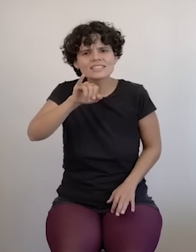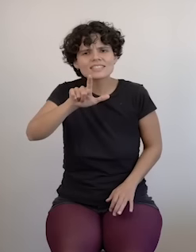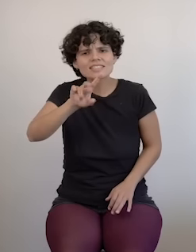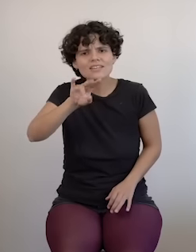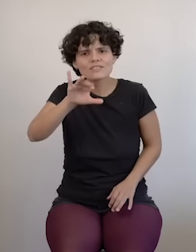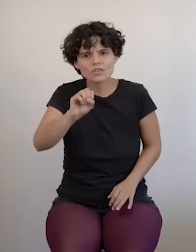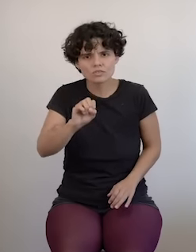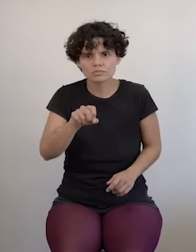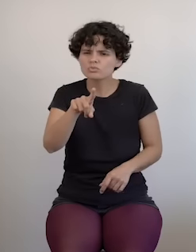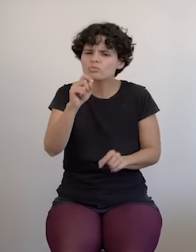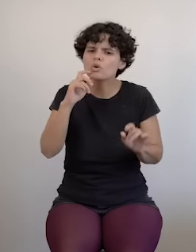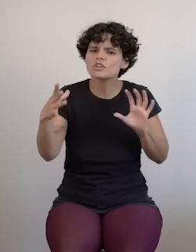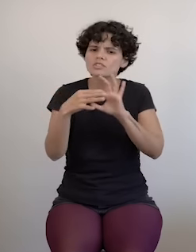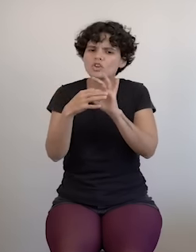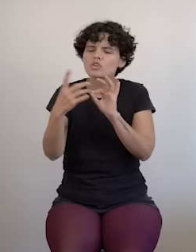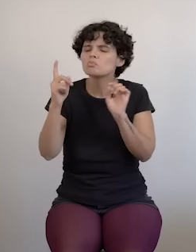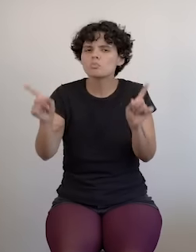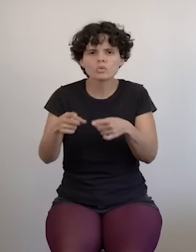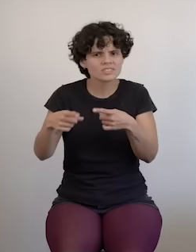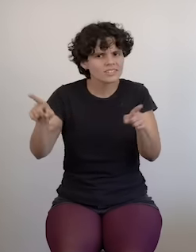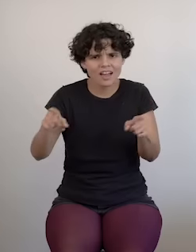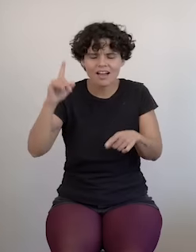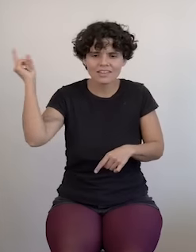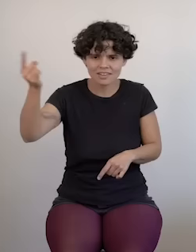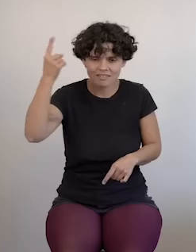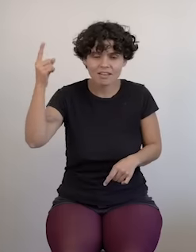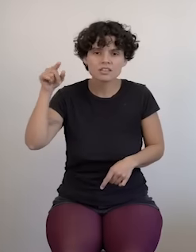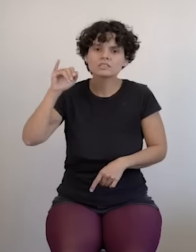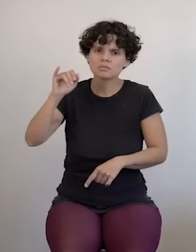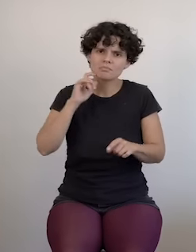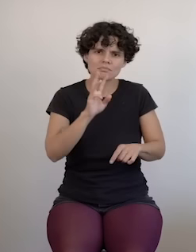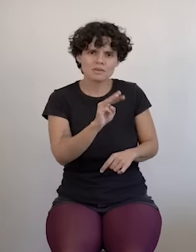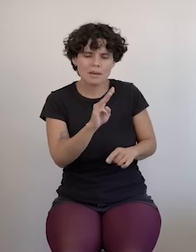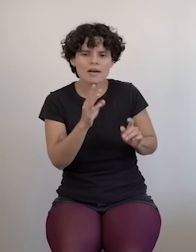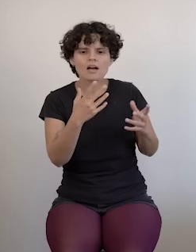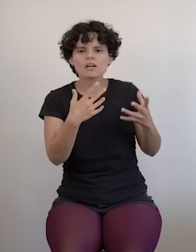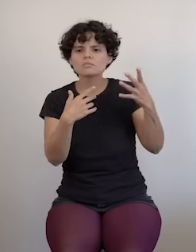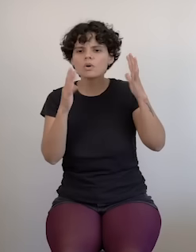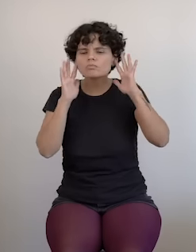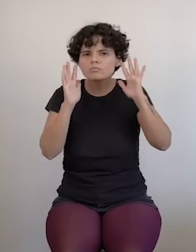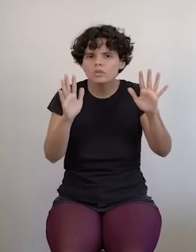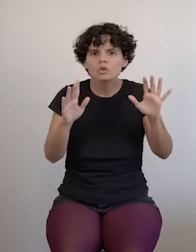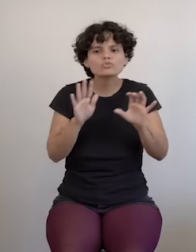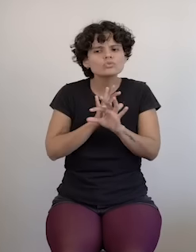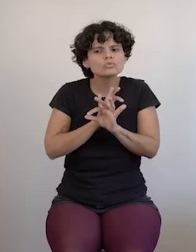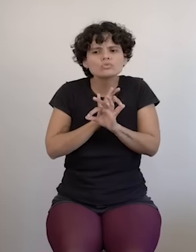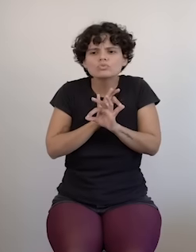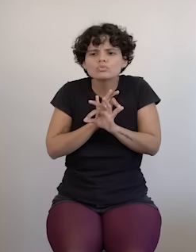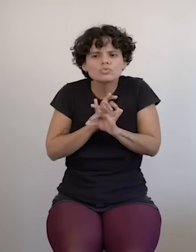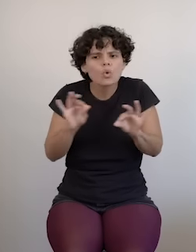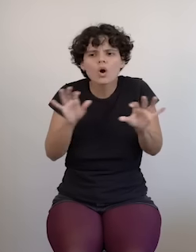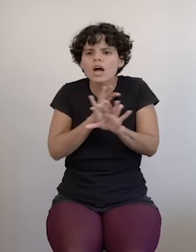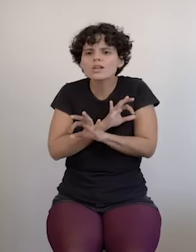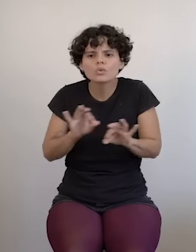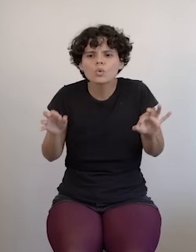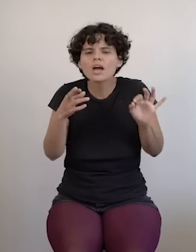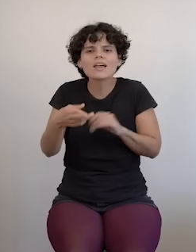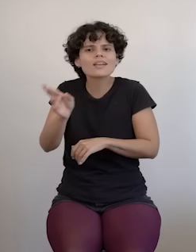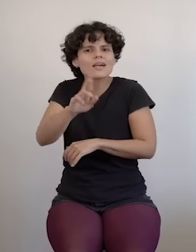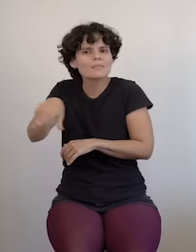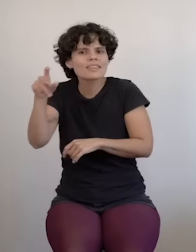que tus conexiones con la música en general. Había unas canciones que escuchaba mi mamá que yo me daba cuenta que el loco no repetía las mismas letras